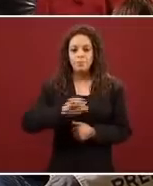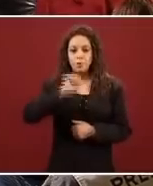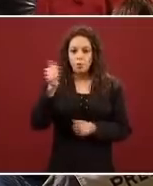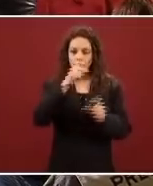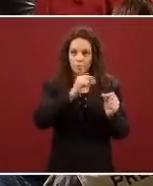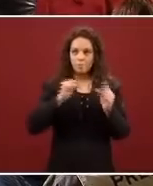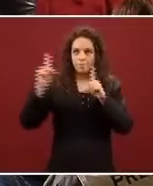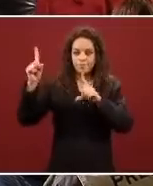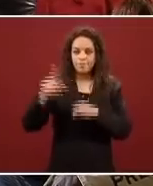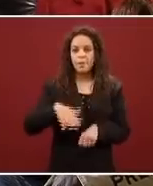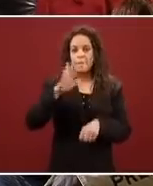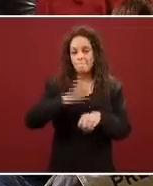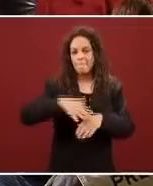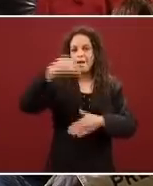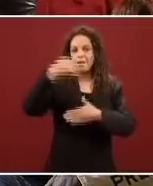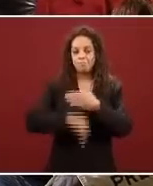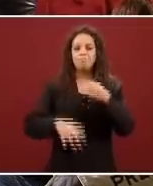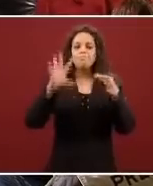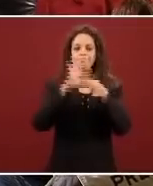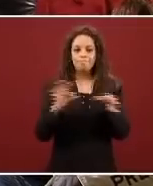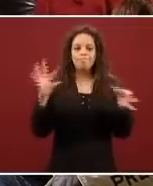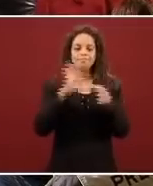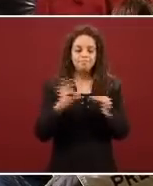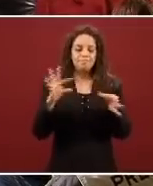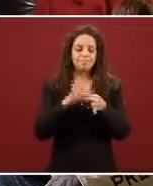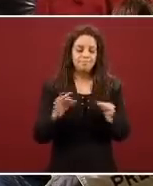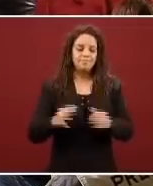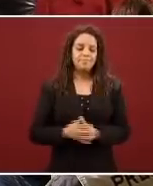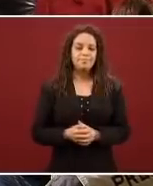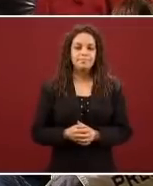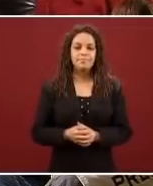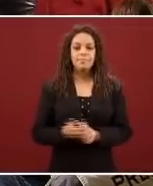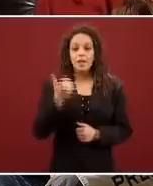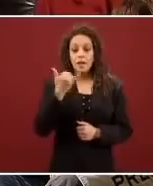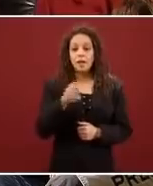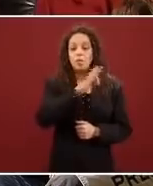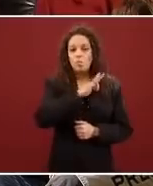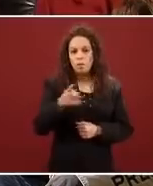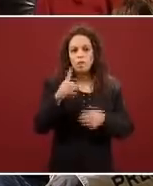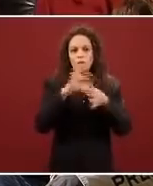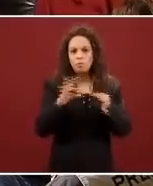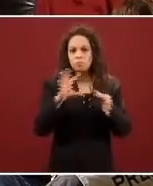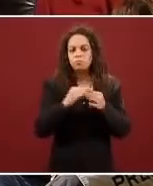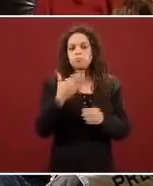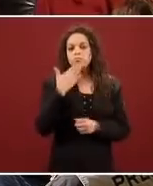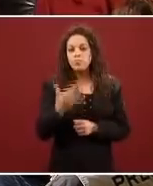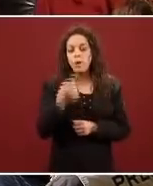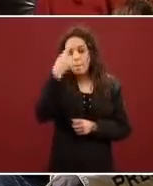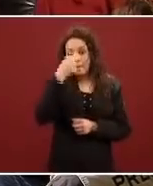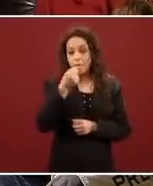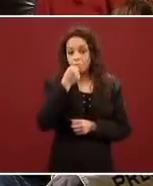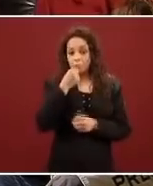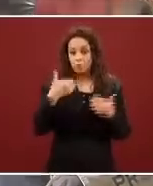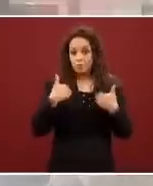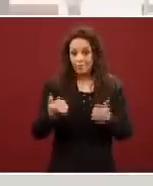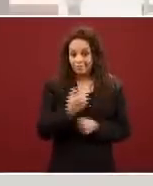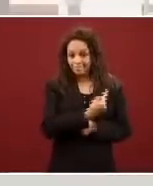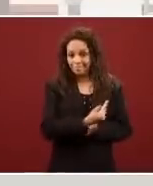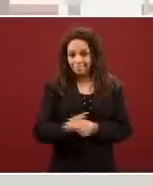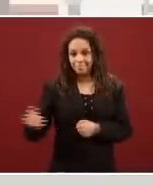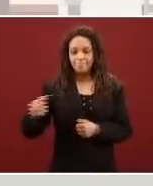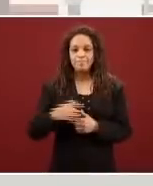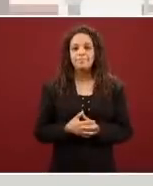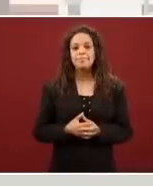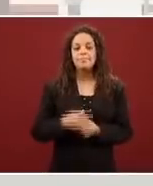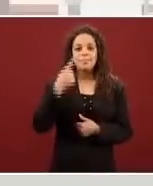explicar mejor esto y para podérselo explicar también a los niños, presentamos a un personaje, a